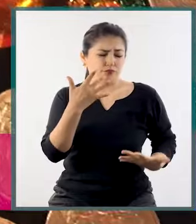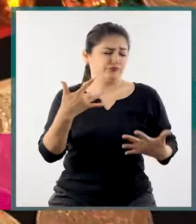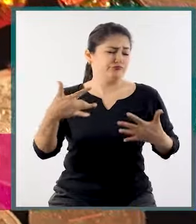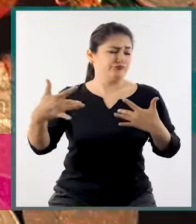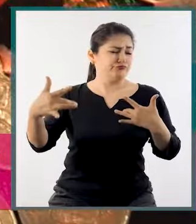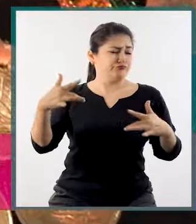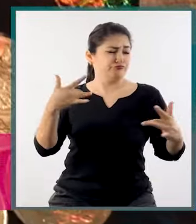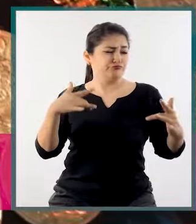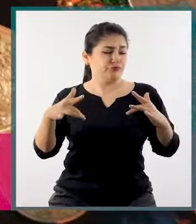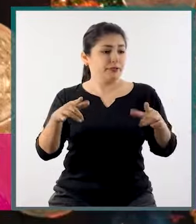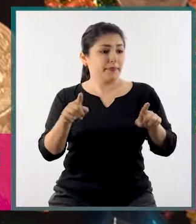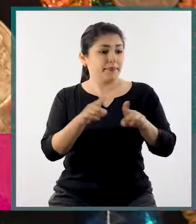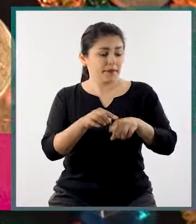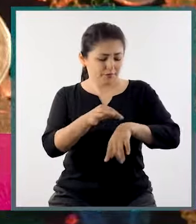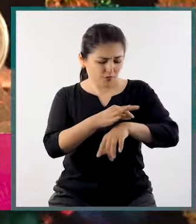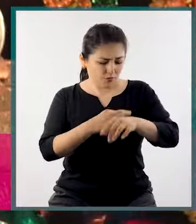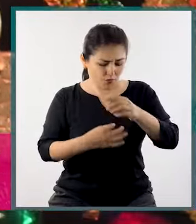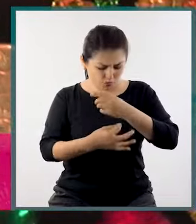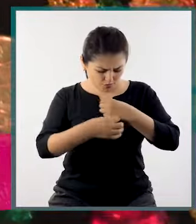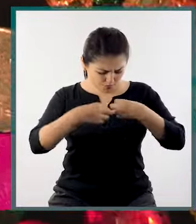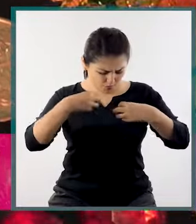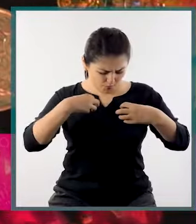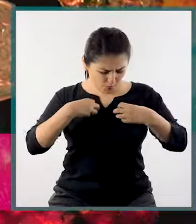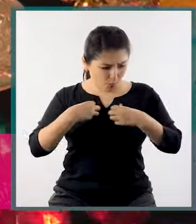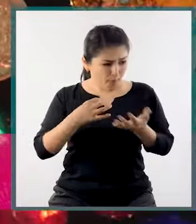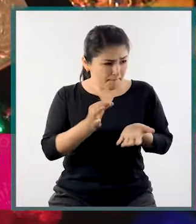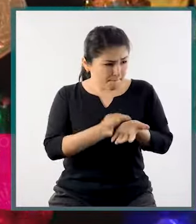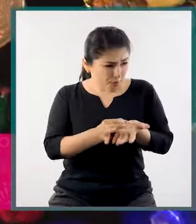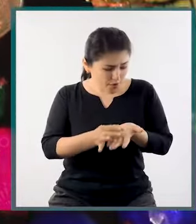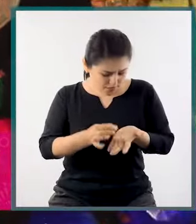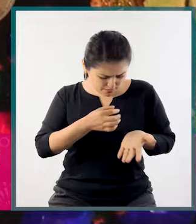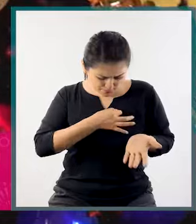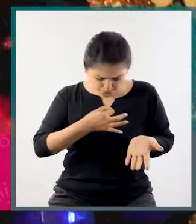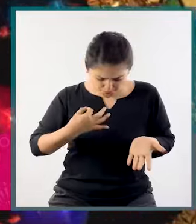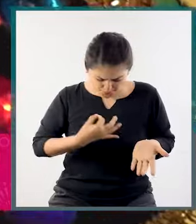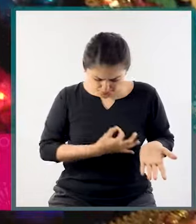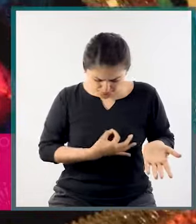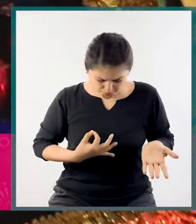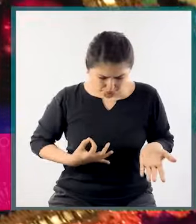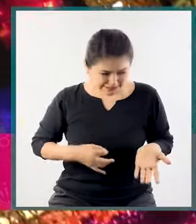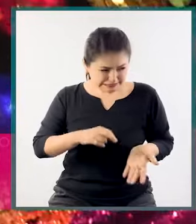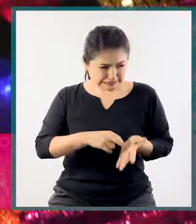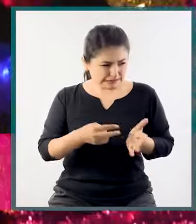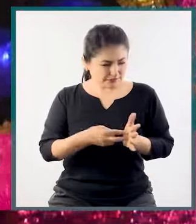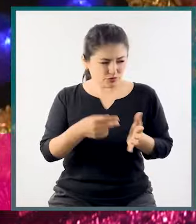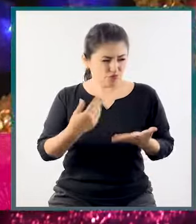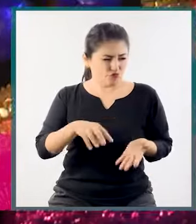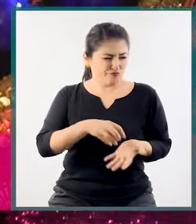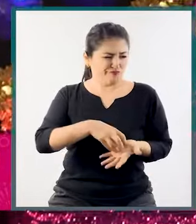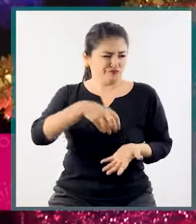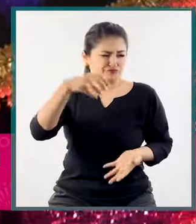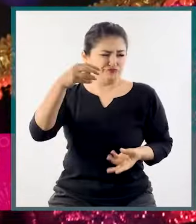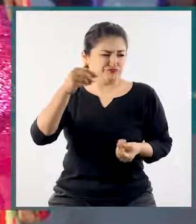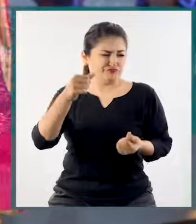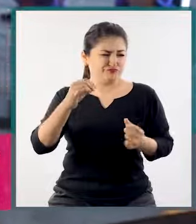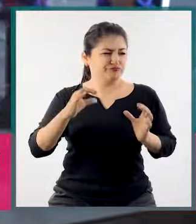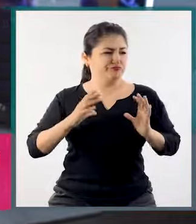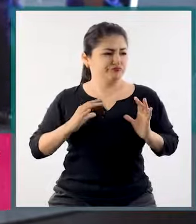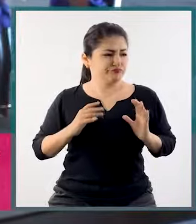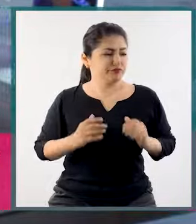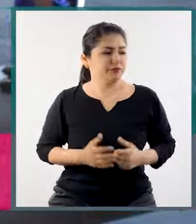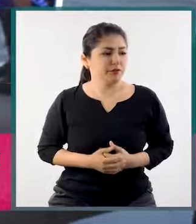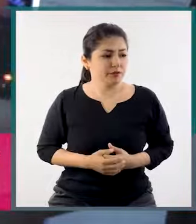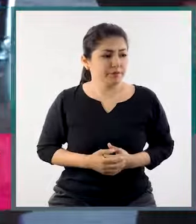y además una serie de joyas o monedas en este caso que representan justamente la abundancia de esta tierra. A